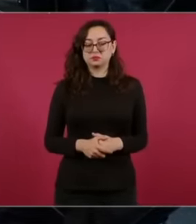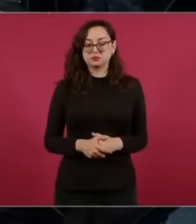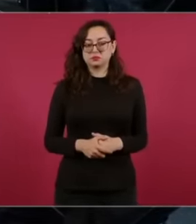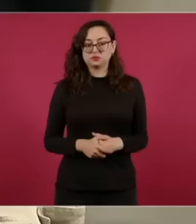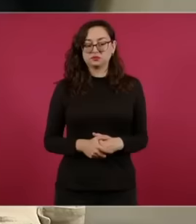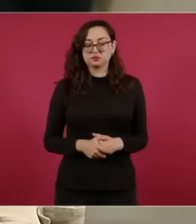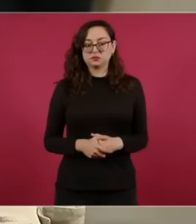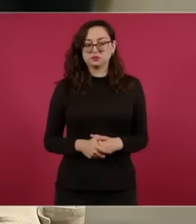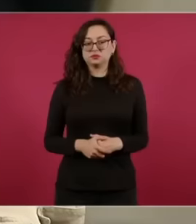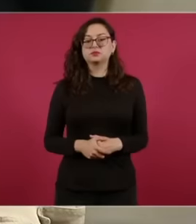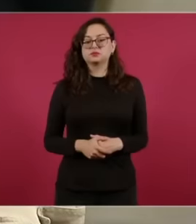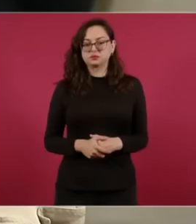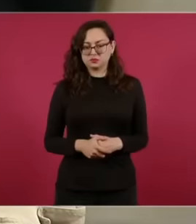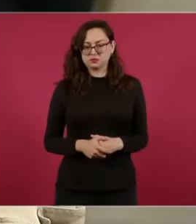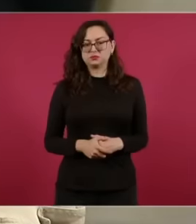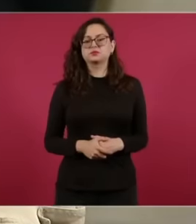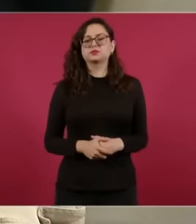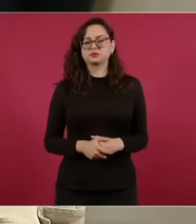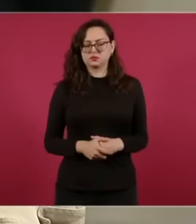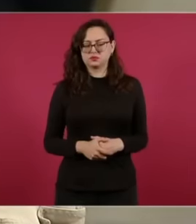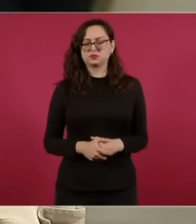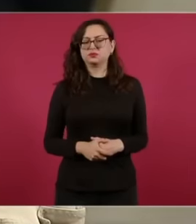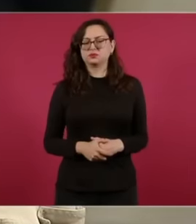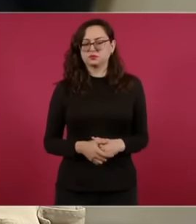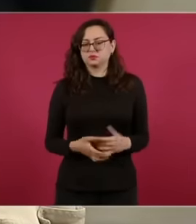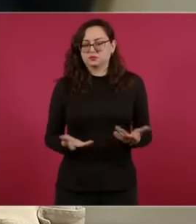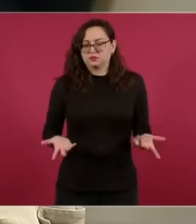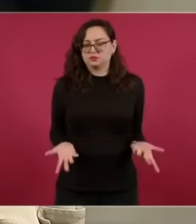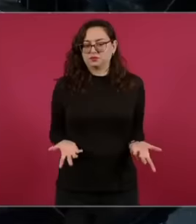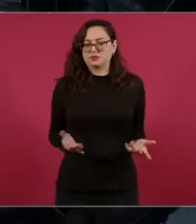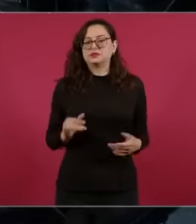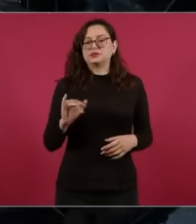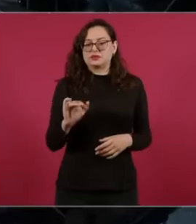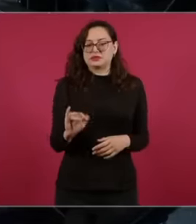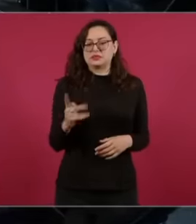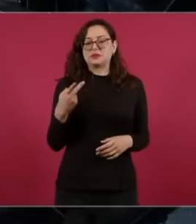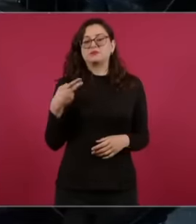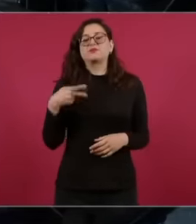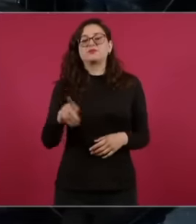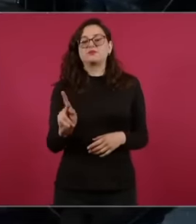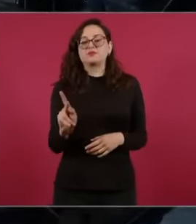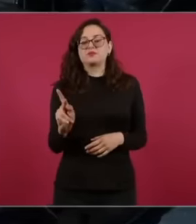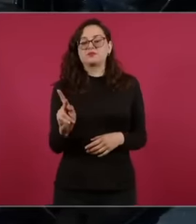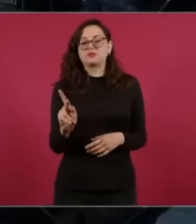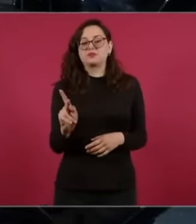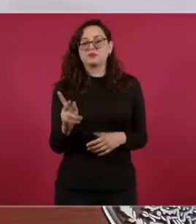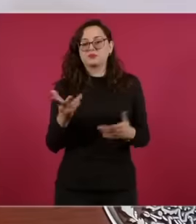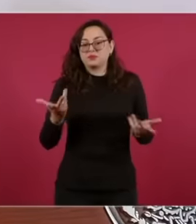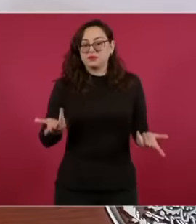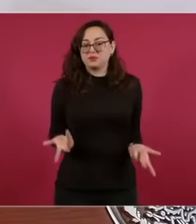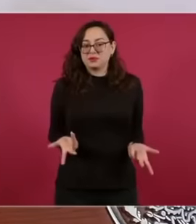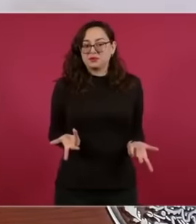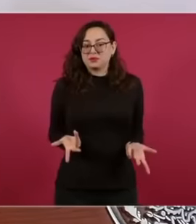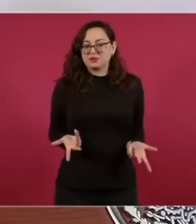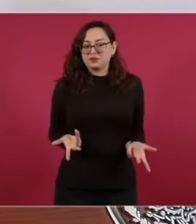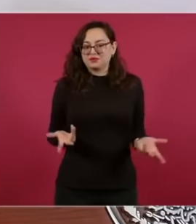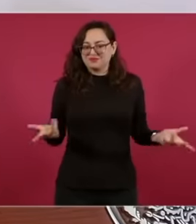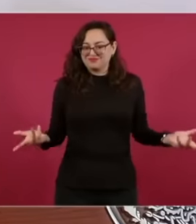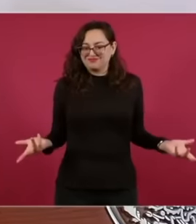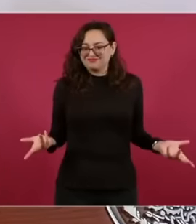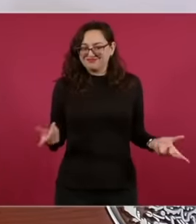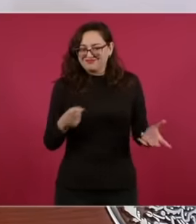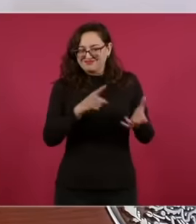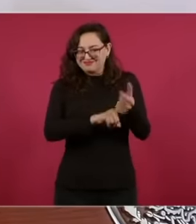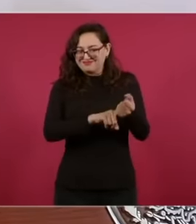El GIEI, su informe también habla. Sí, de sí, sí, sí. Pero ese complemento de que fue el capo. Eso no lo menciona aquí.